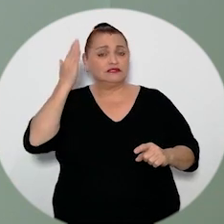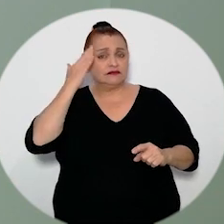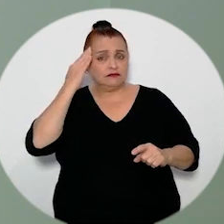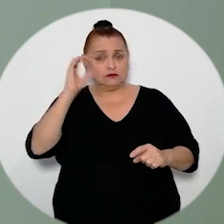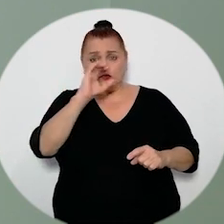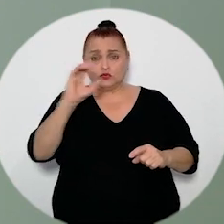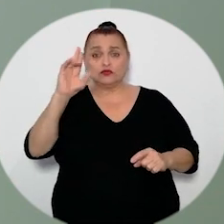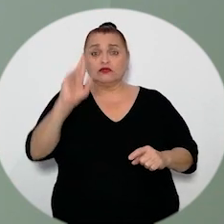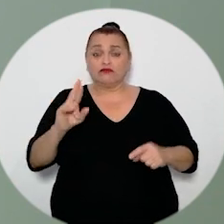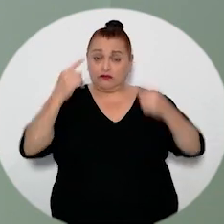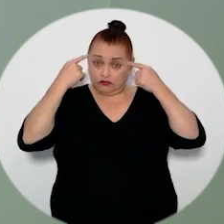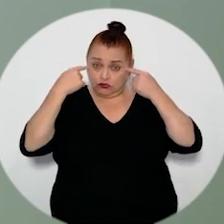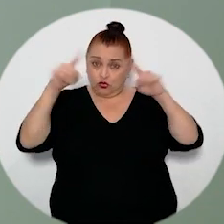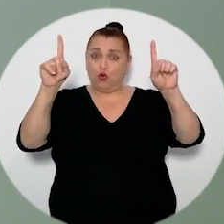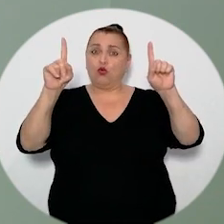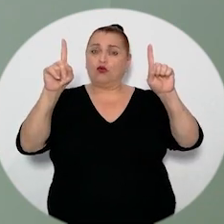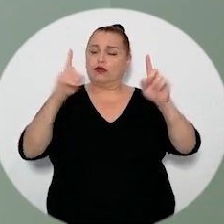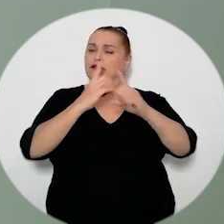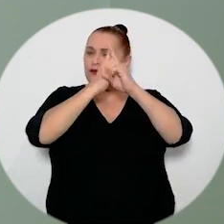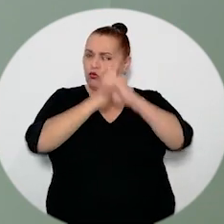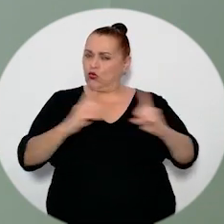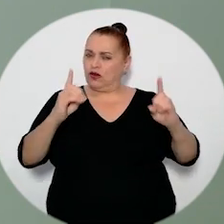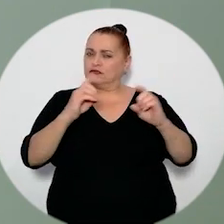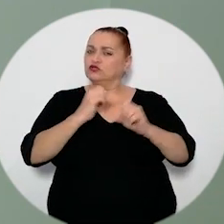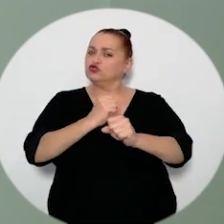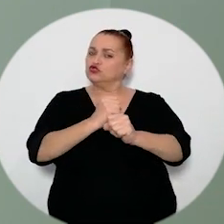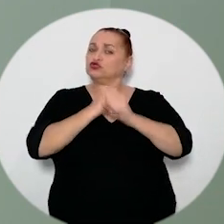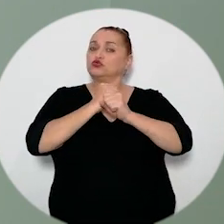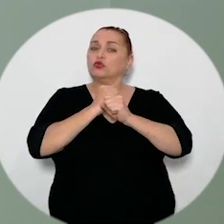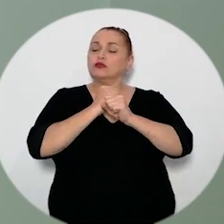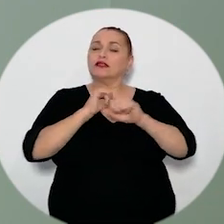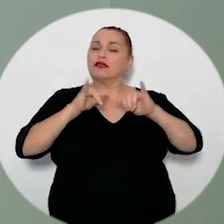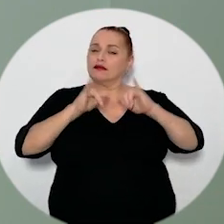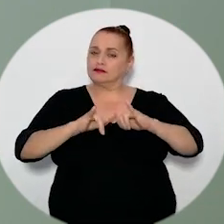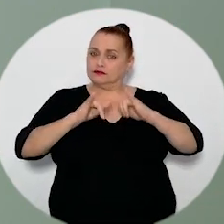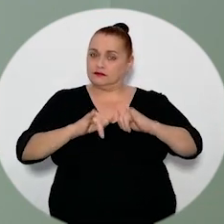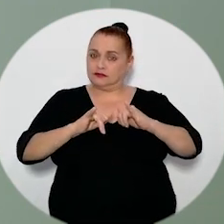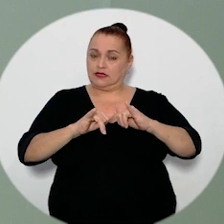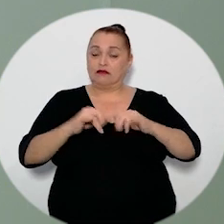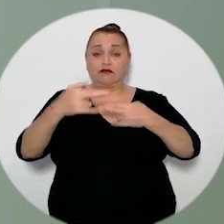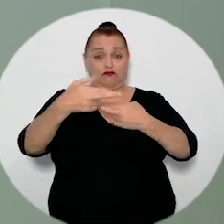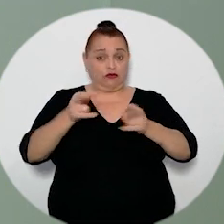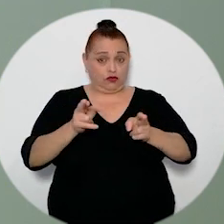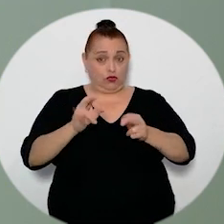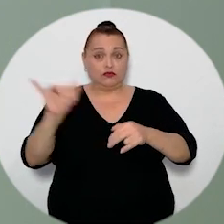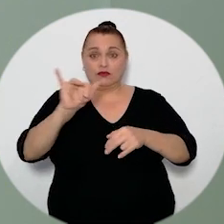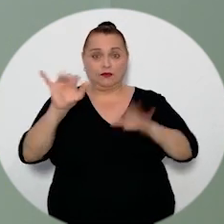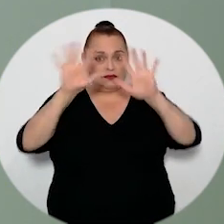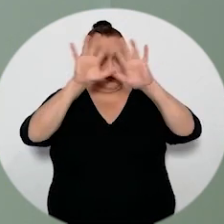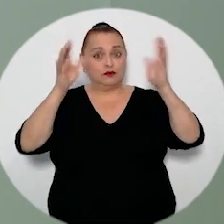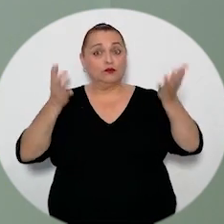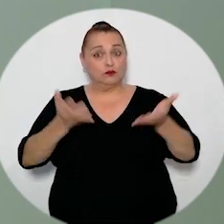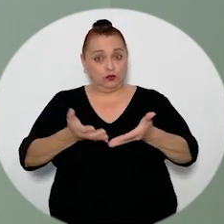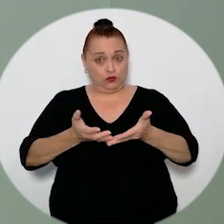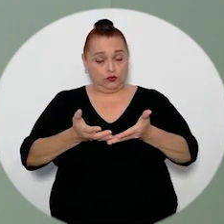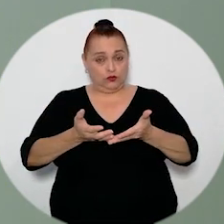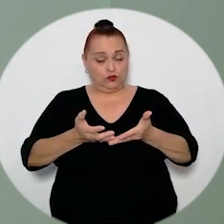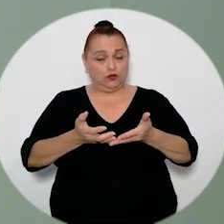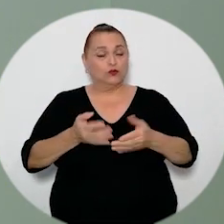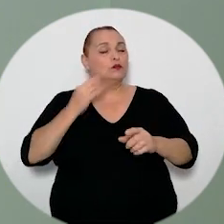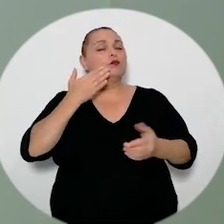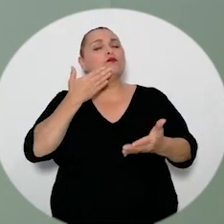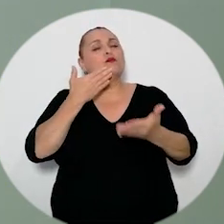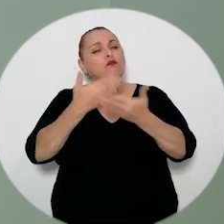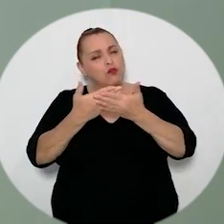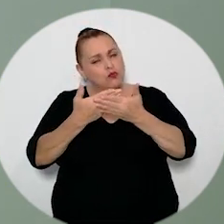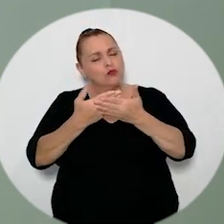conseguido consolidarse como una de las democracias más sólidas y estables, no solo de la región, sino del planeta,